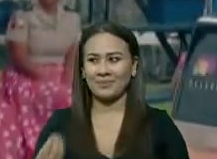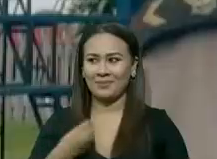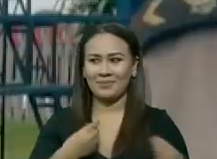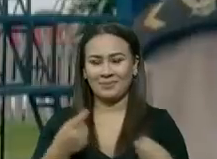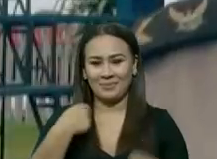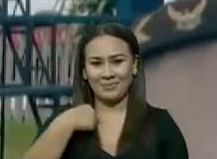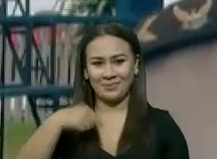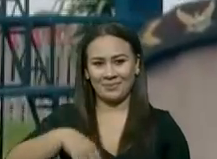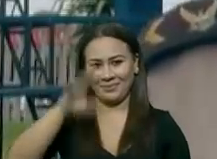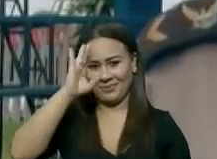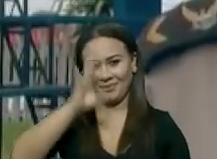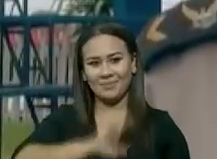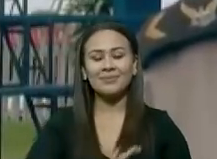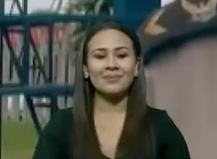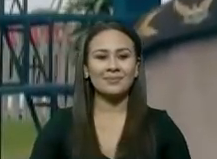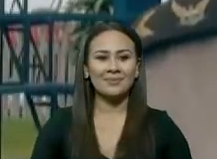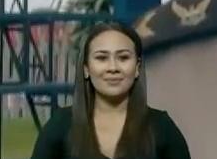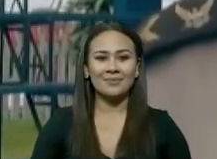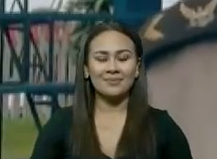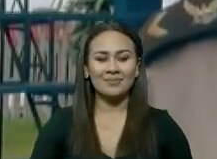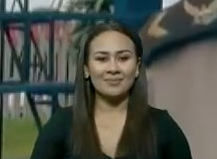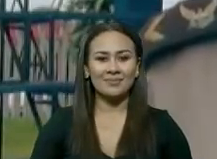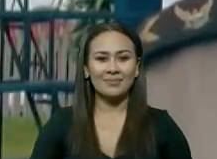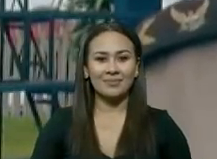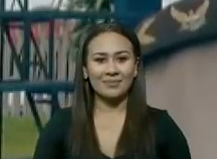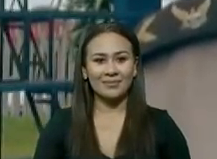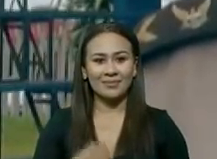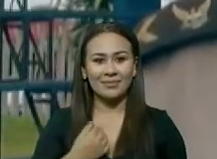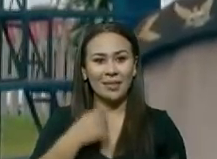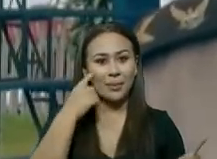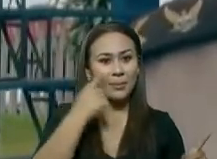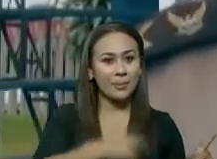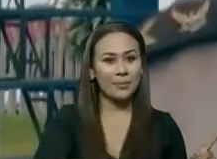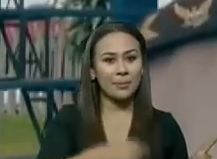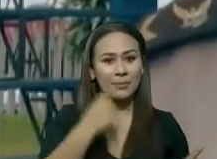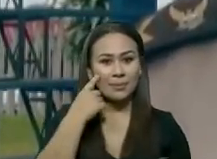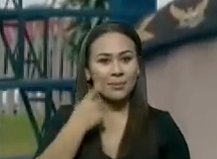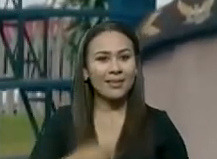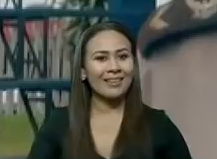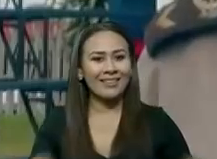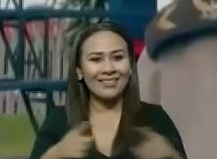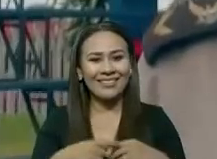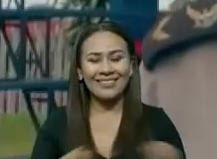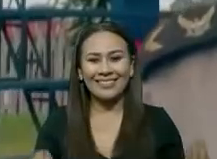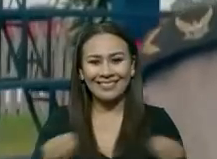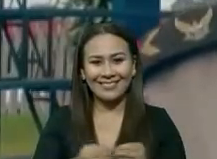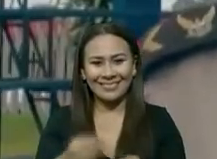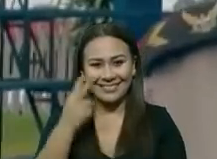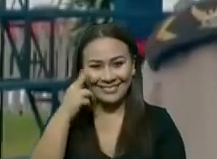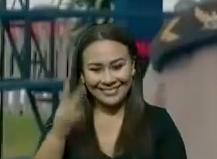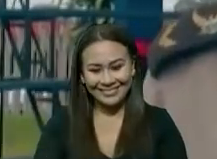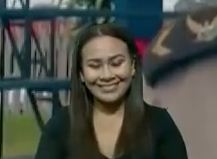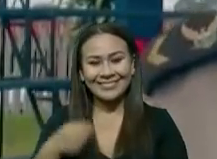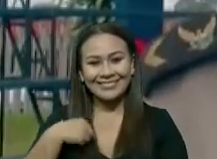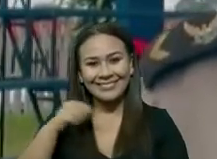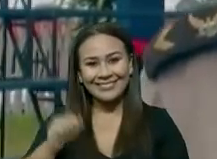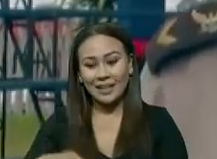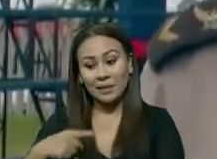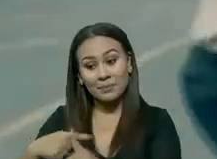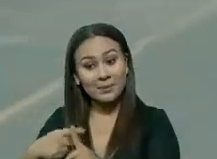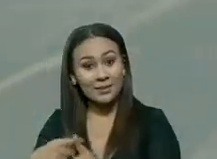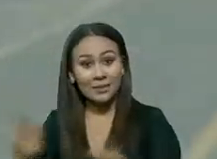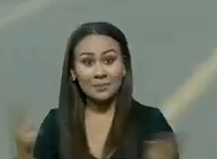policías. Muy feliz me siento y cada día donde voy dejo lo mejor para que también quedar nosotros bien y quedar también la policía